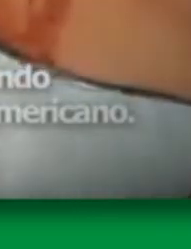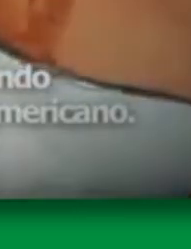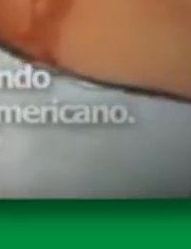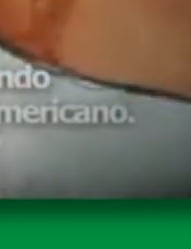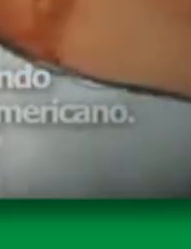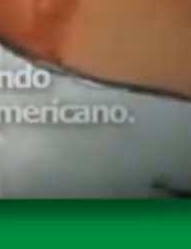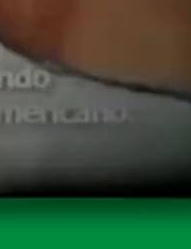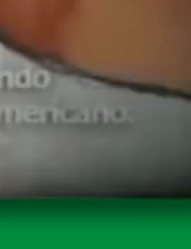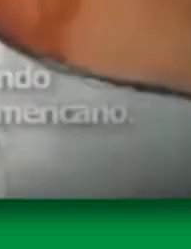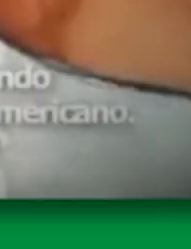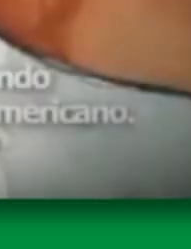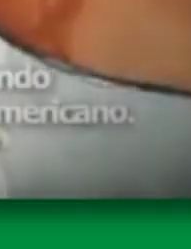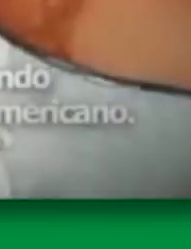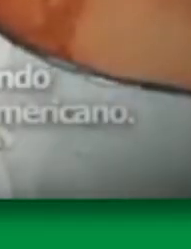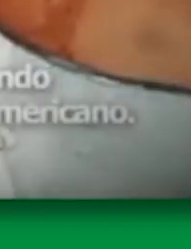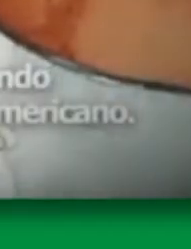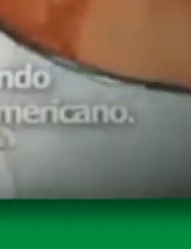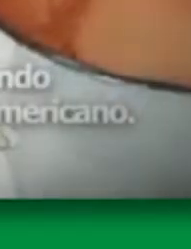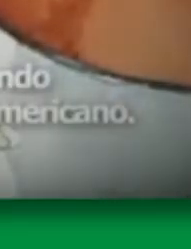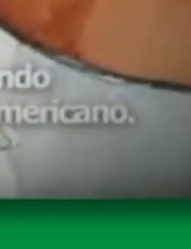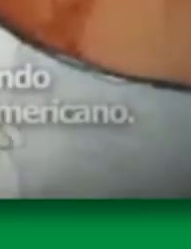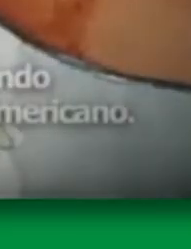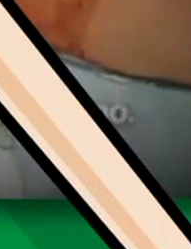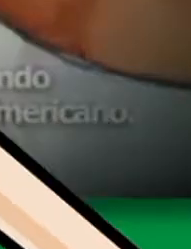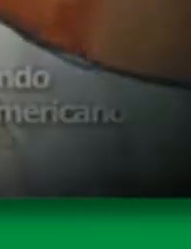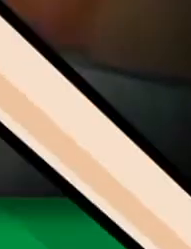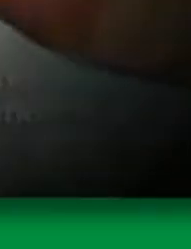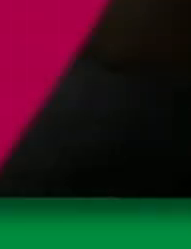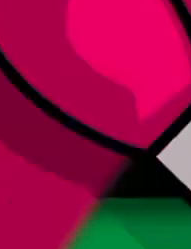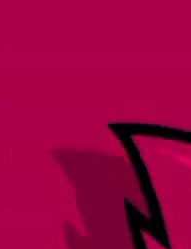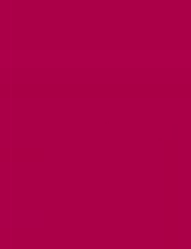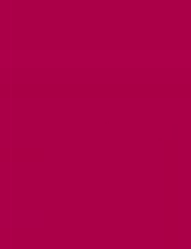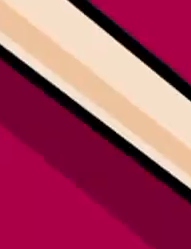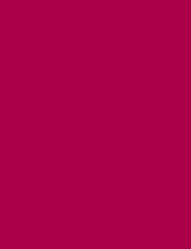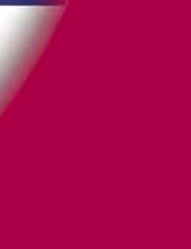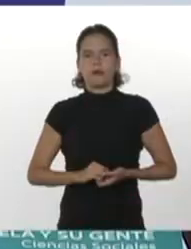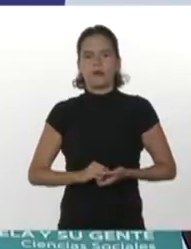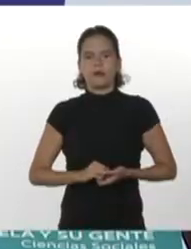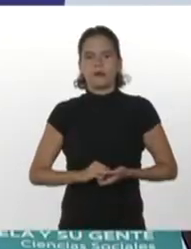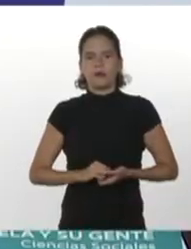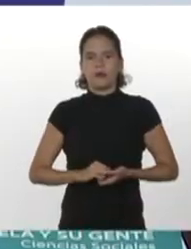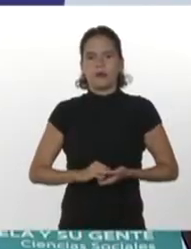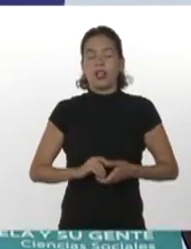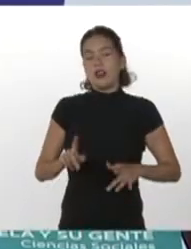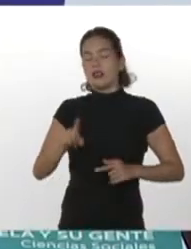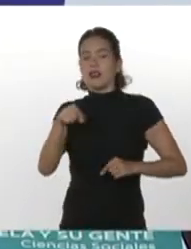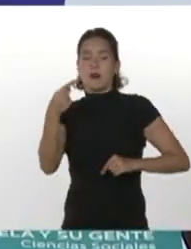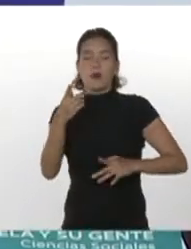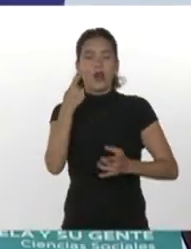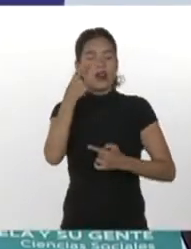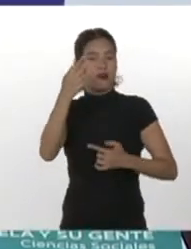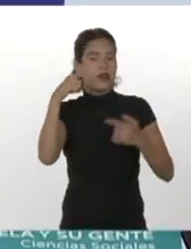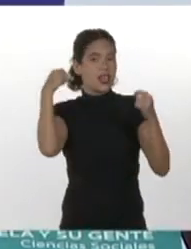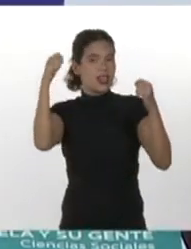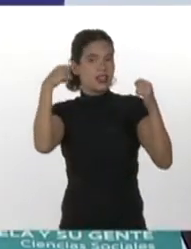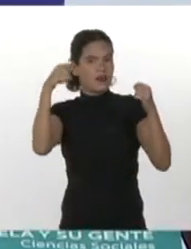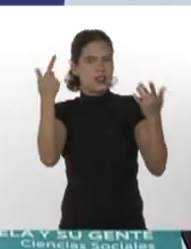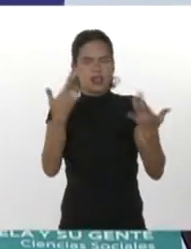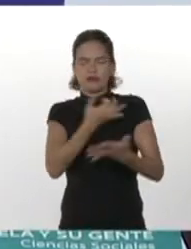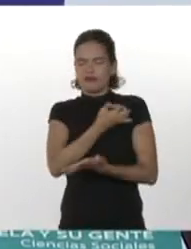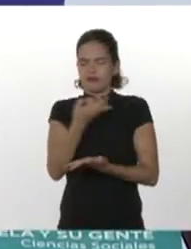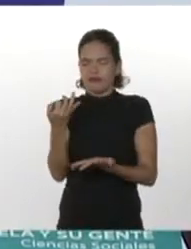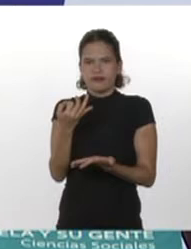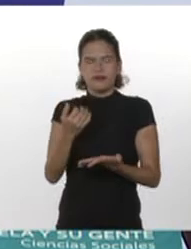de referencia sobre Venezuela y el mundo iberoamericano. Luego de observar este